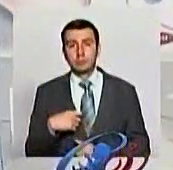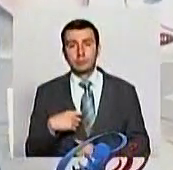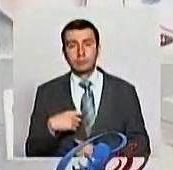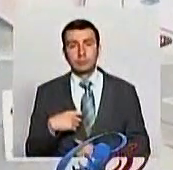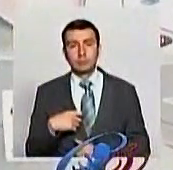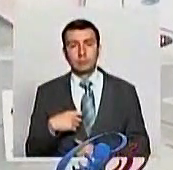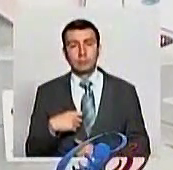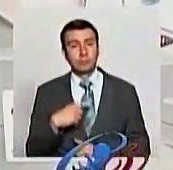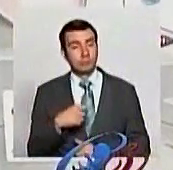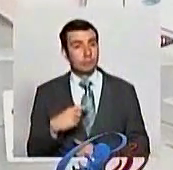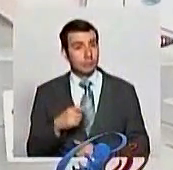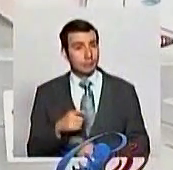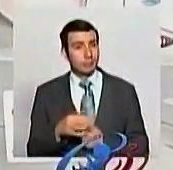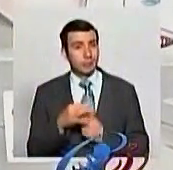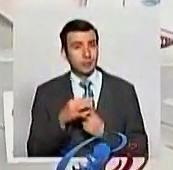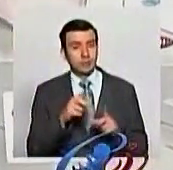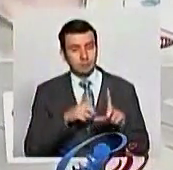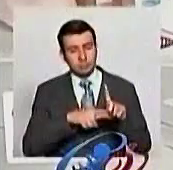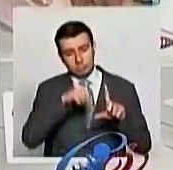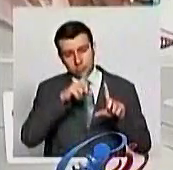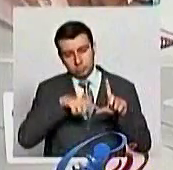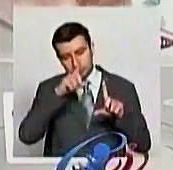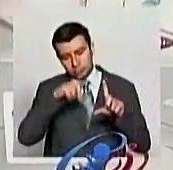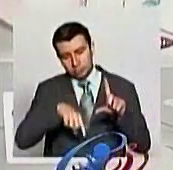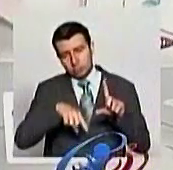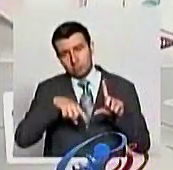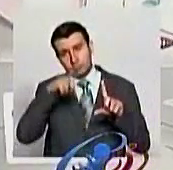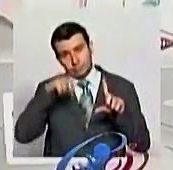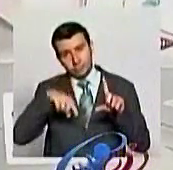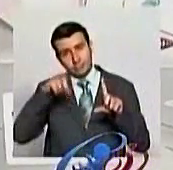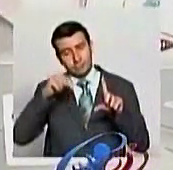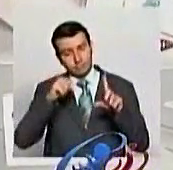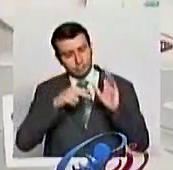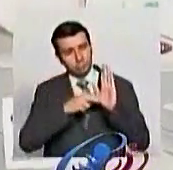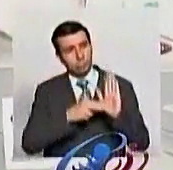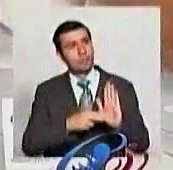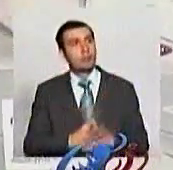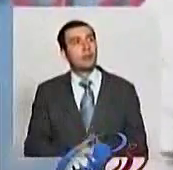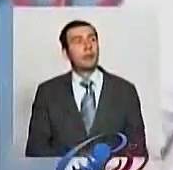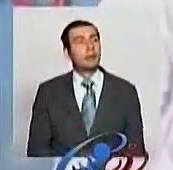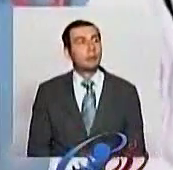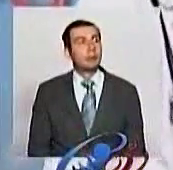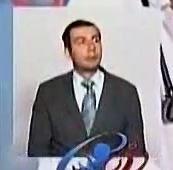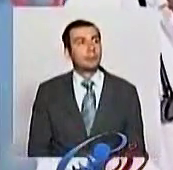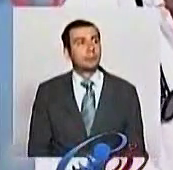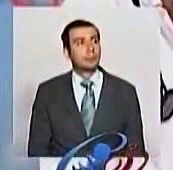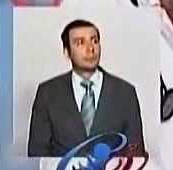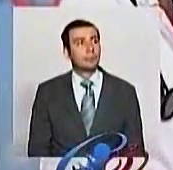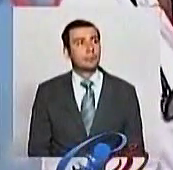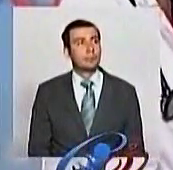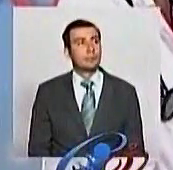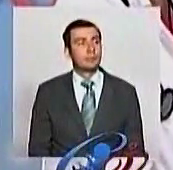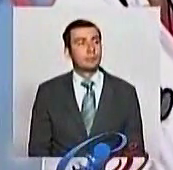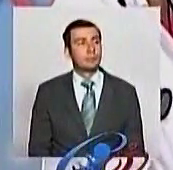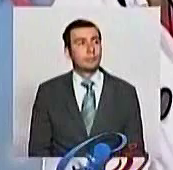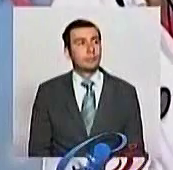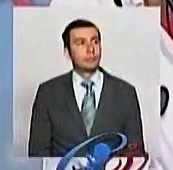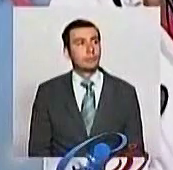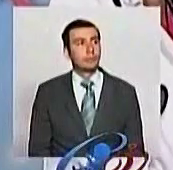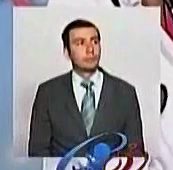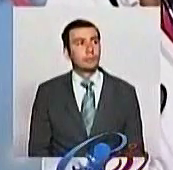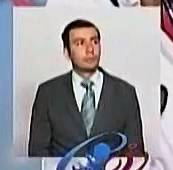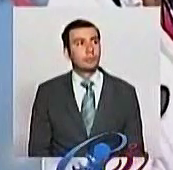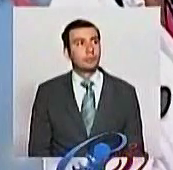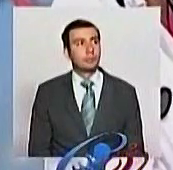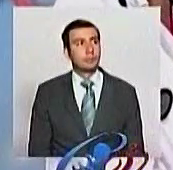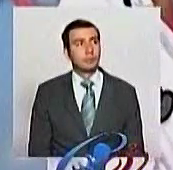marcar las ondas del corazón. Listo, entonces ahí nosotros ya la maquinita